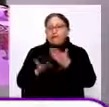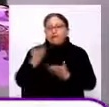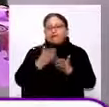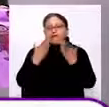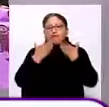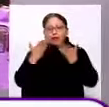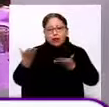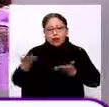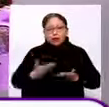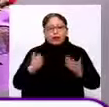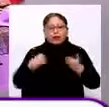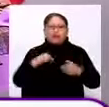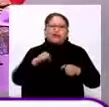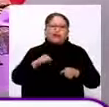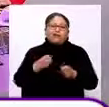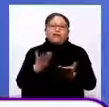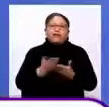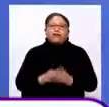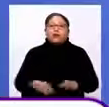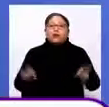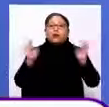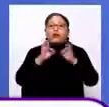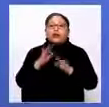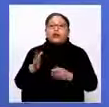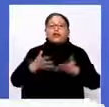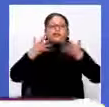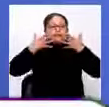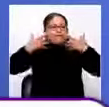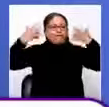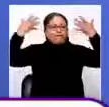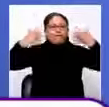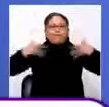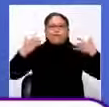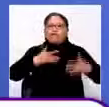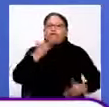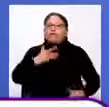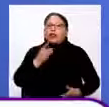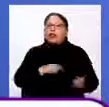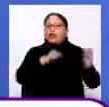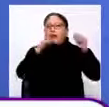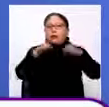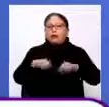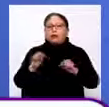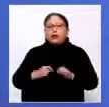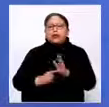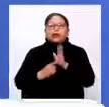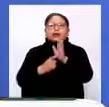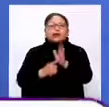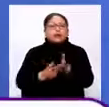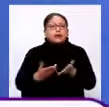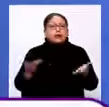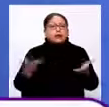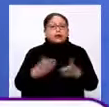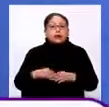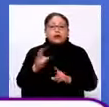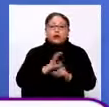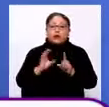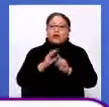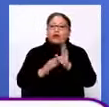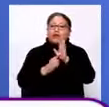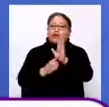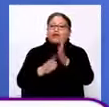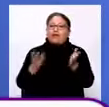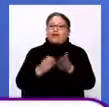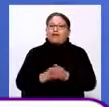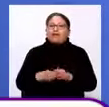muchas gracias por la invitación del canal. Realmente es una alegría para nosotros el estar presentes, mostrando lo que es nuestra cultura, ¿no?